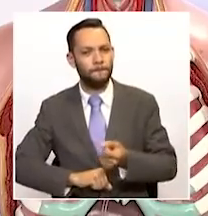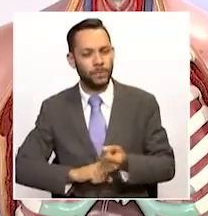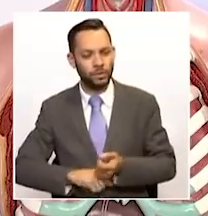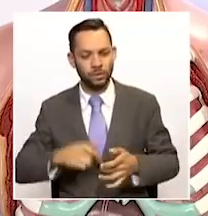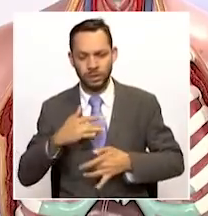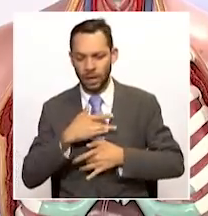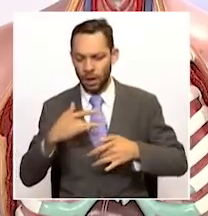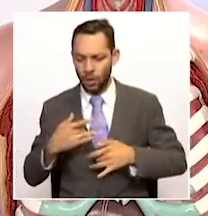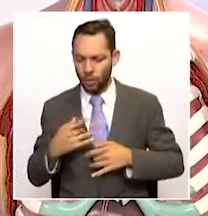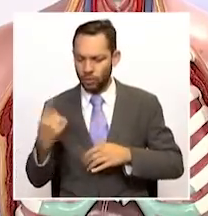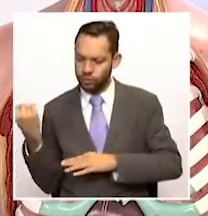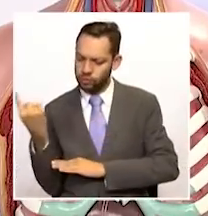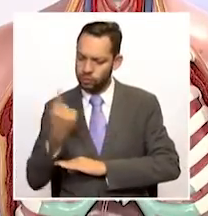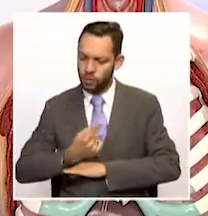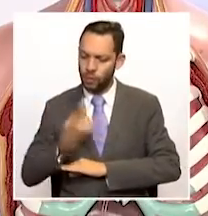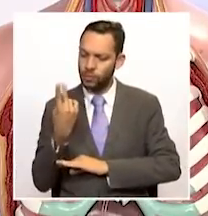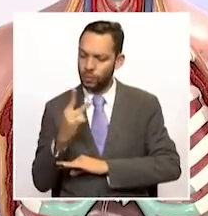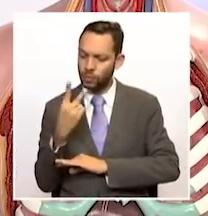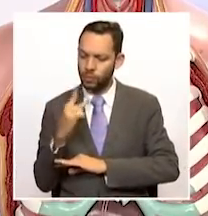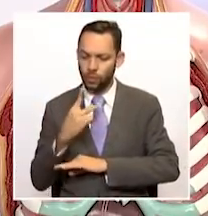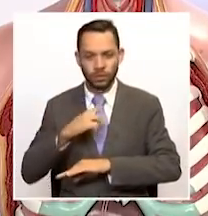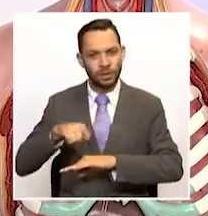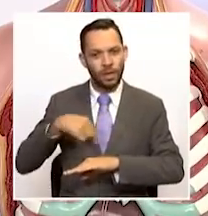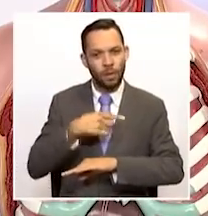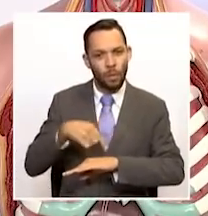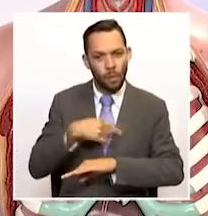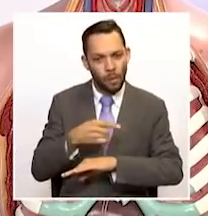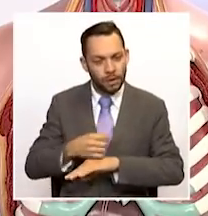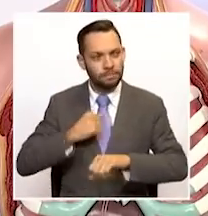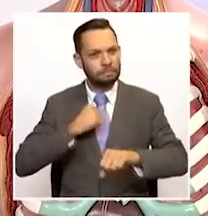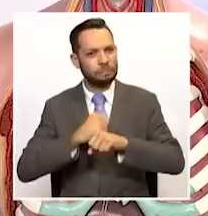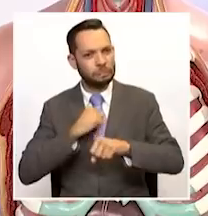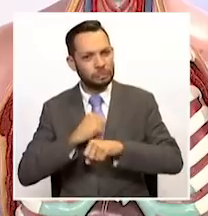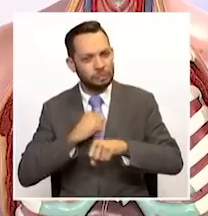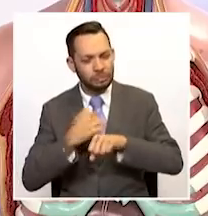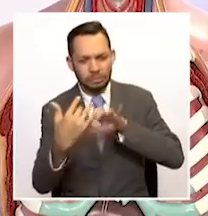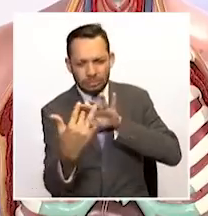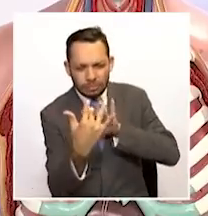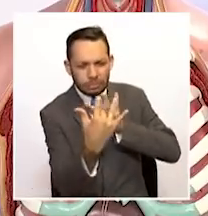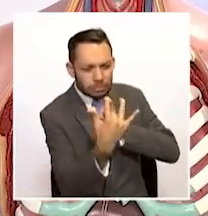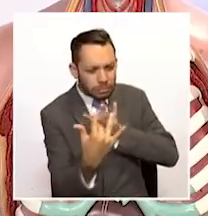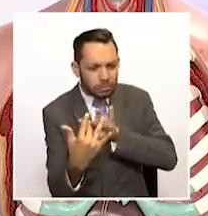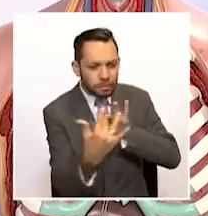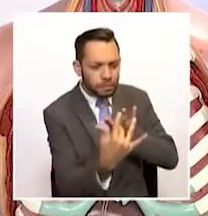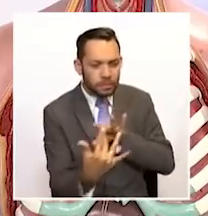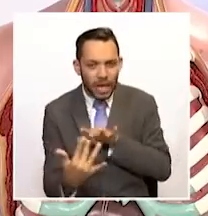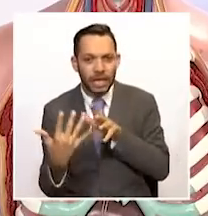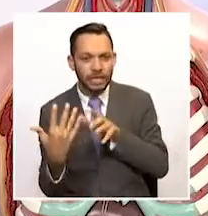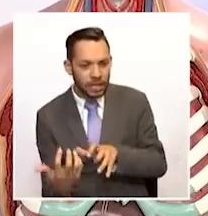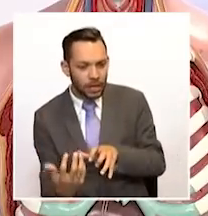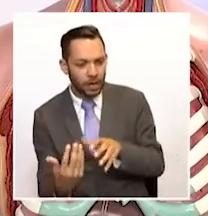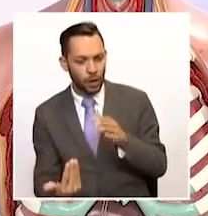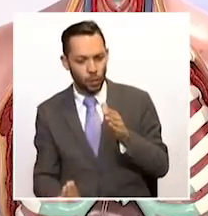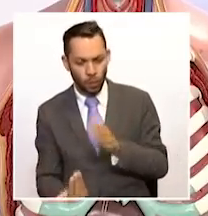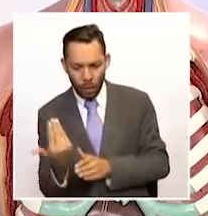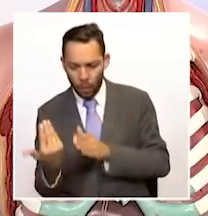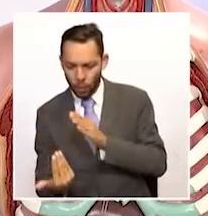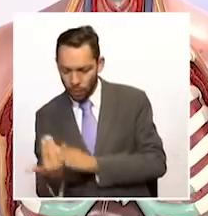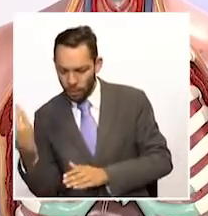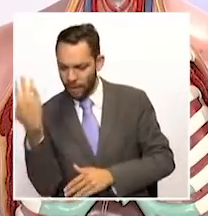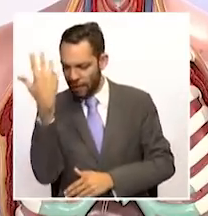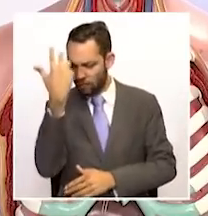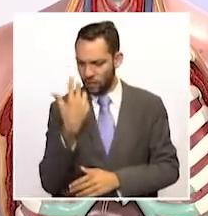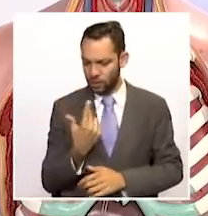en la consulta diaria en nuestros sitios de trabajo porque siempre queremos actualizar los exámenes de